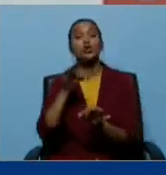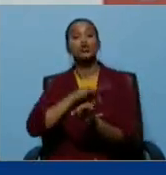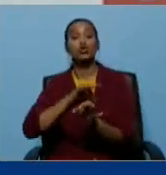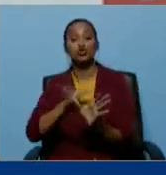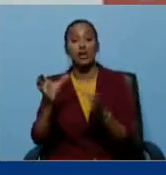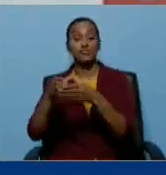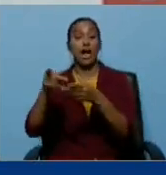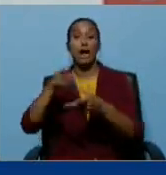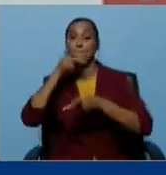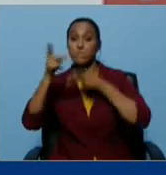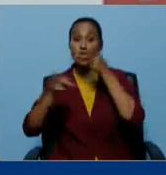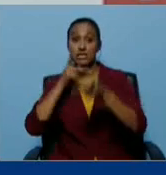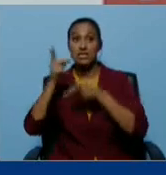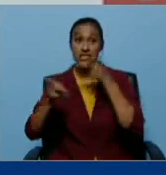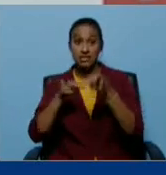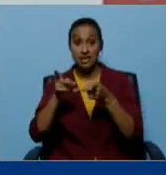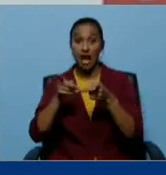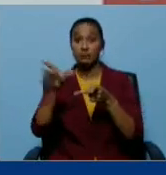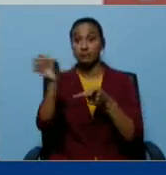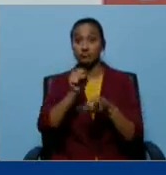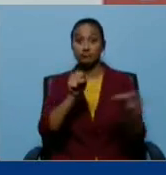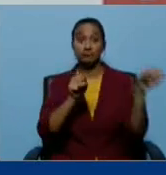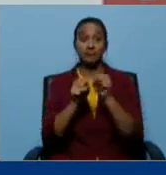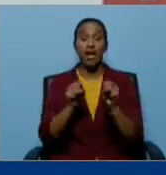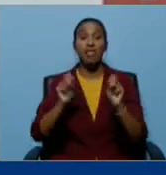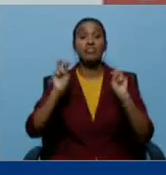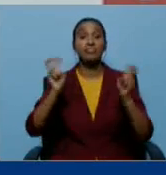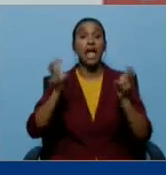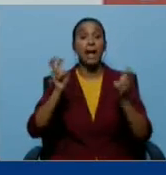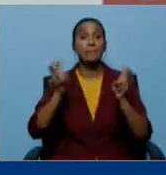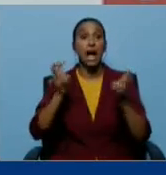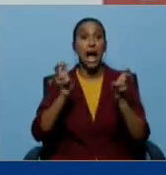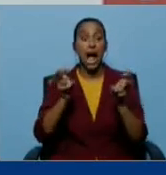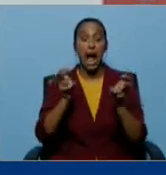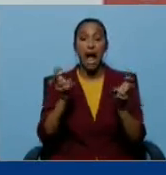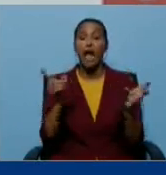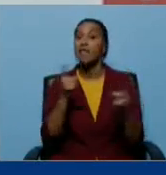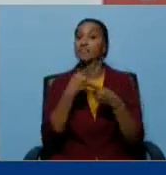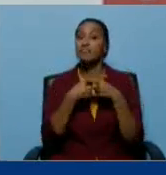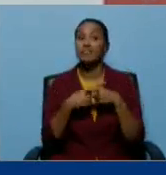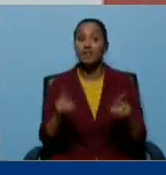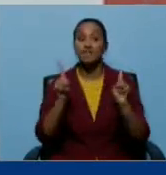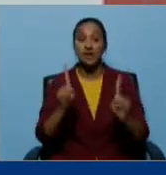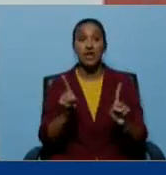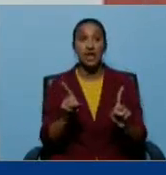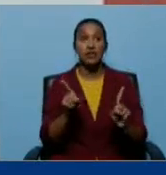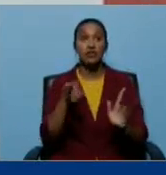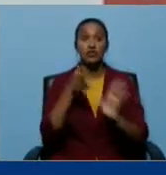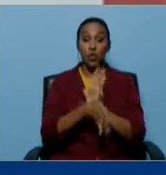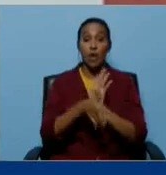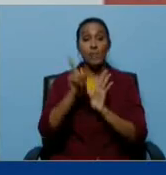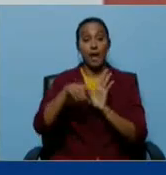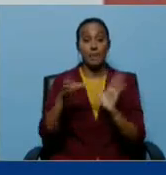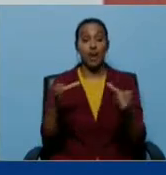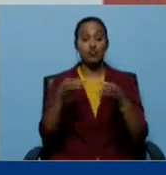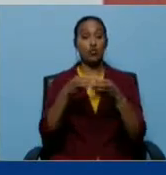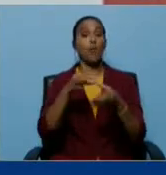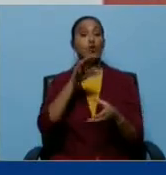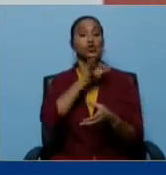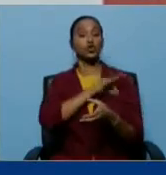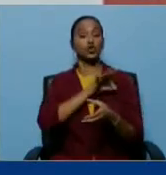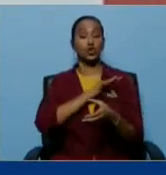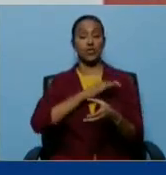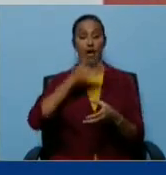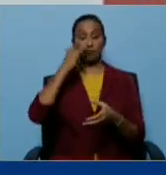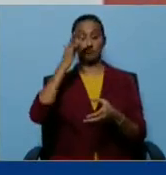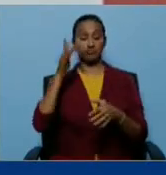cosas tomó el tema de la sociedad civil como que ellos son la sociedad civil, la sociedad decente, ¿se acuerdan? Aquí está la